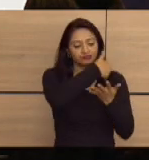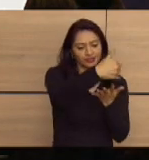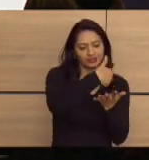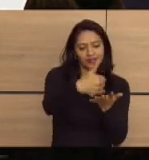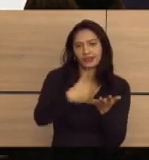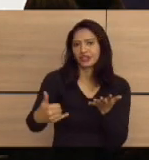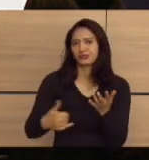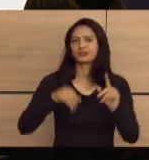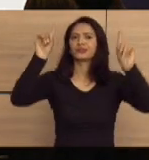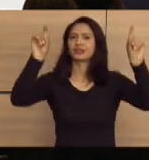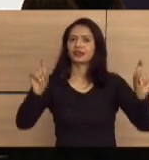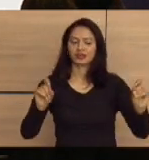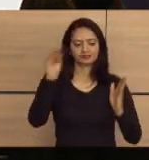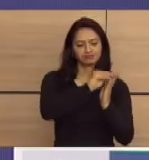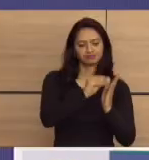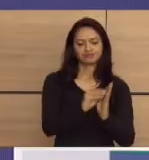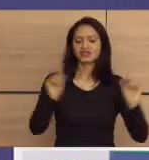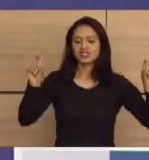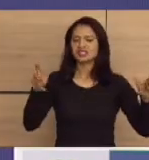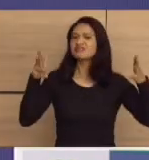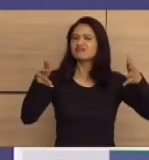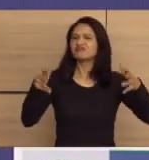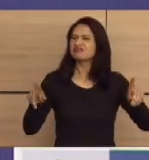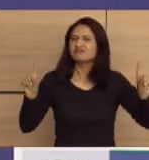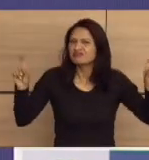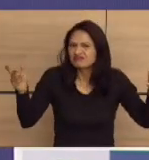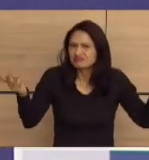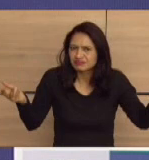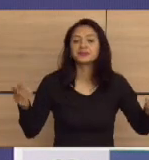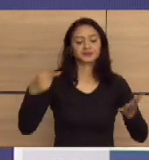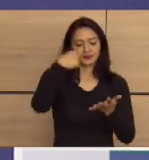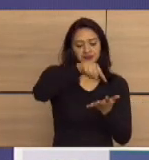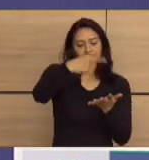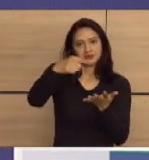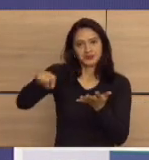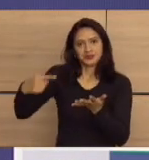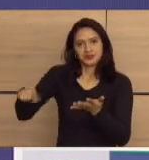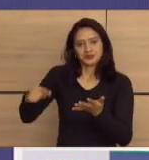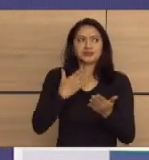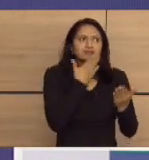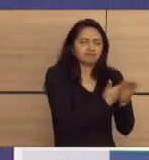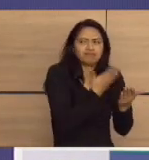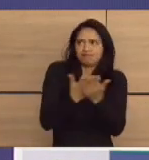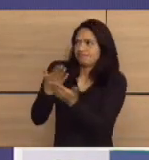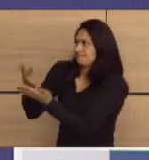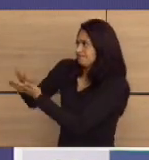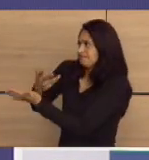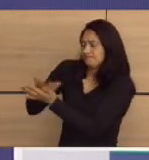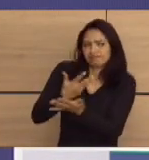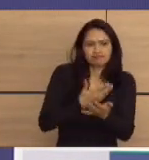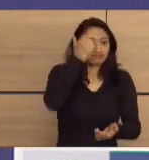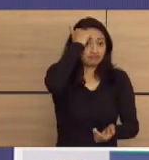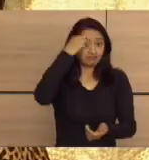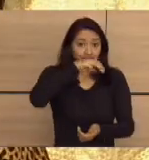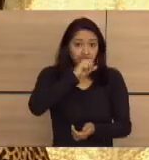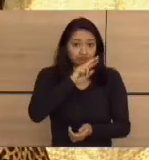contenidos, el qué enseñar para ir cerrando todas estas bienvenidas provocaciones que nos hizo la profesora